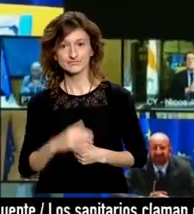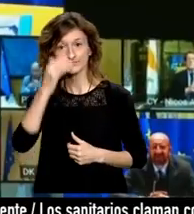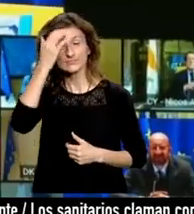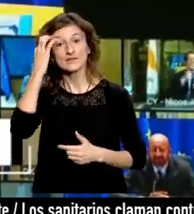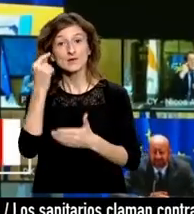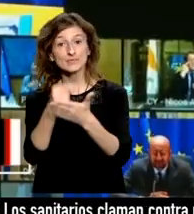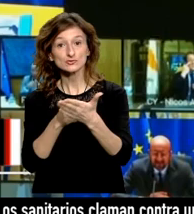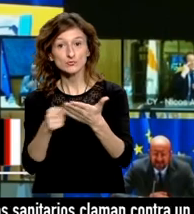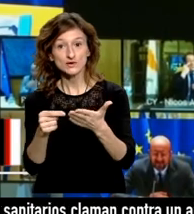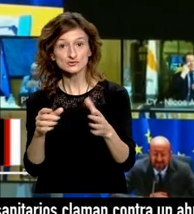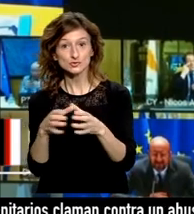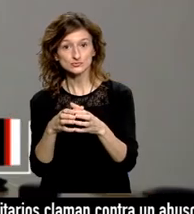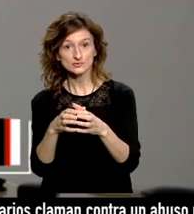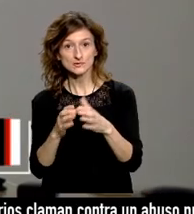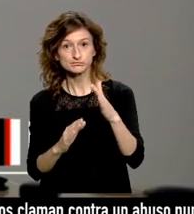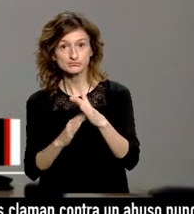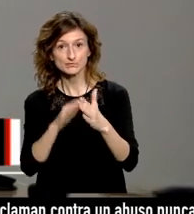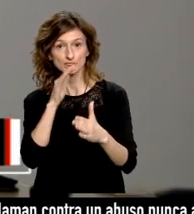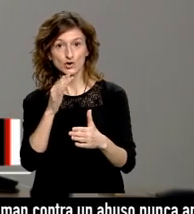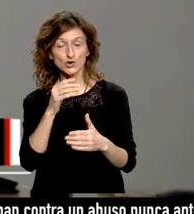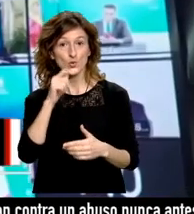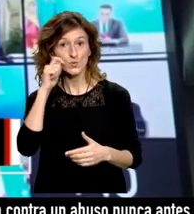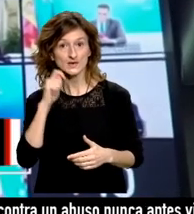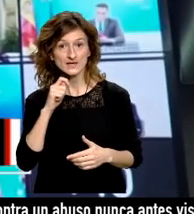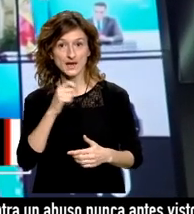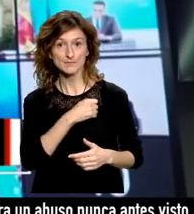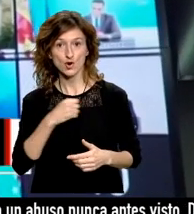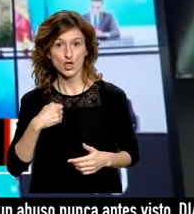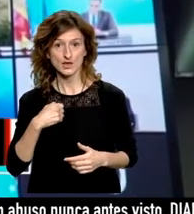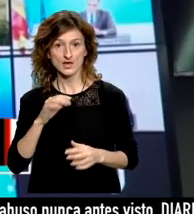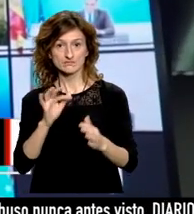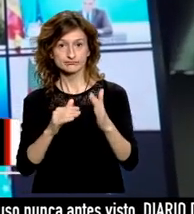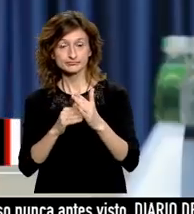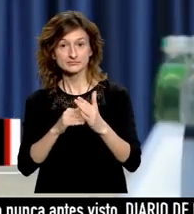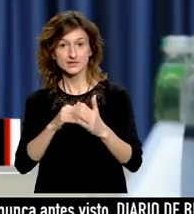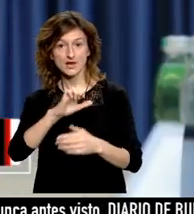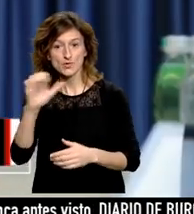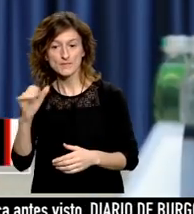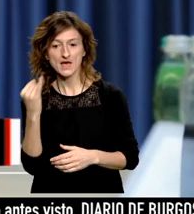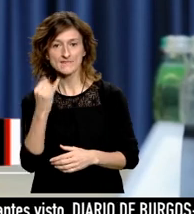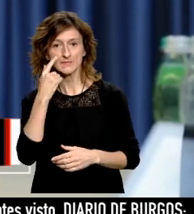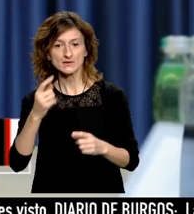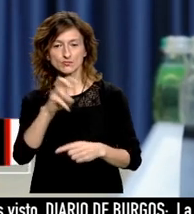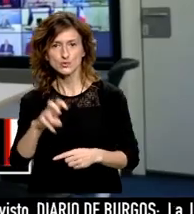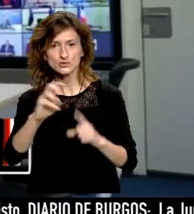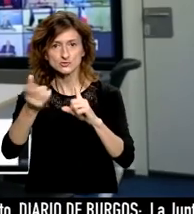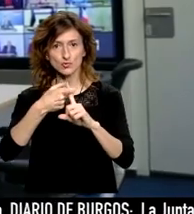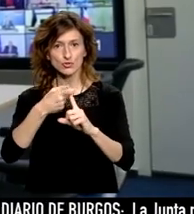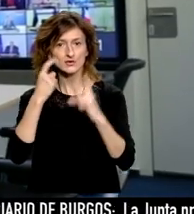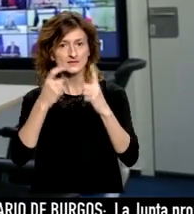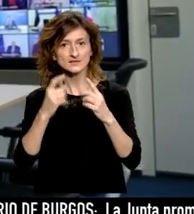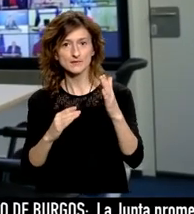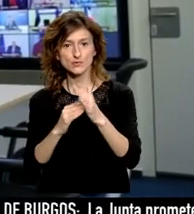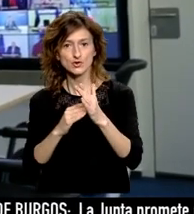Los presupuestos comunitarios siguen atascados por el veto de Hungría y Polonia. Los jefes de gobierno europeos siguen buscando soluciones para salir de